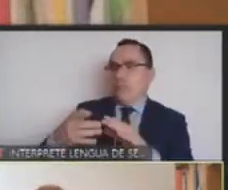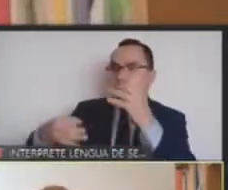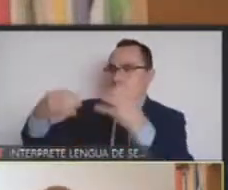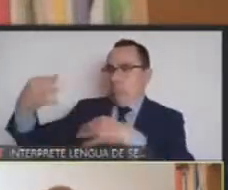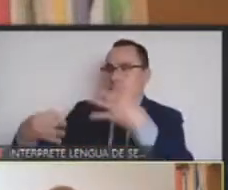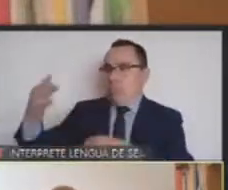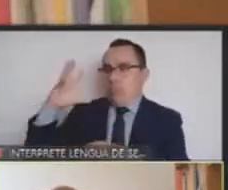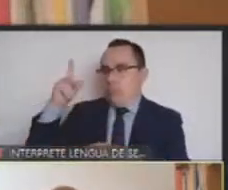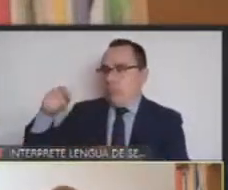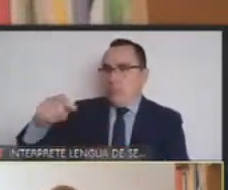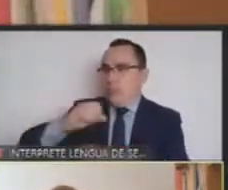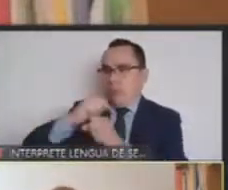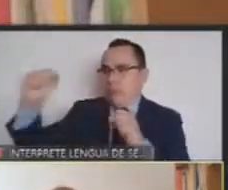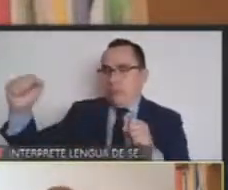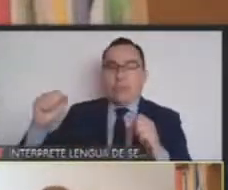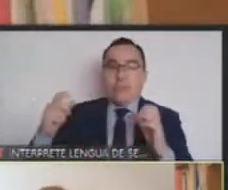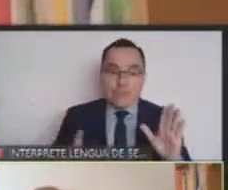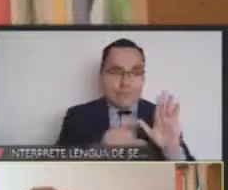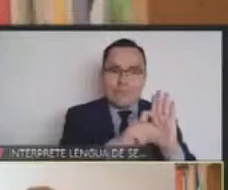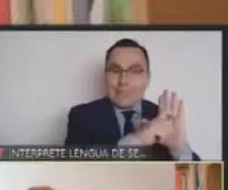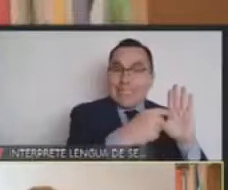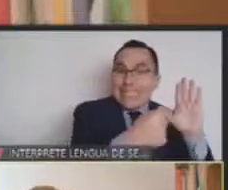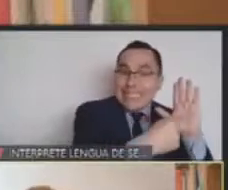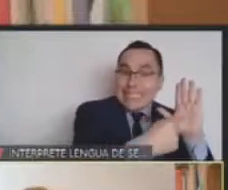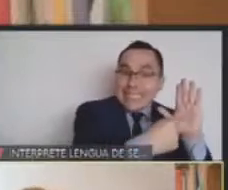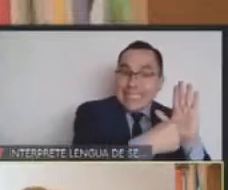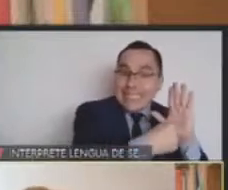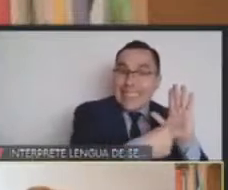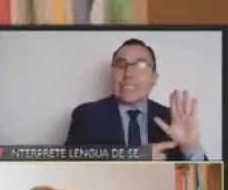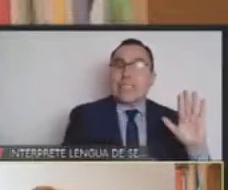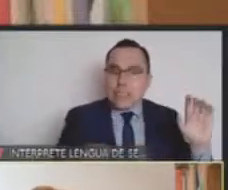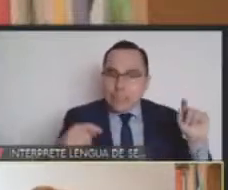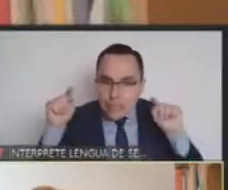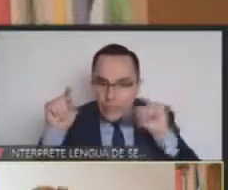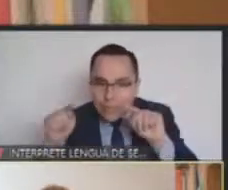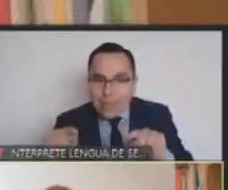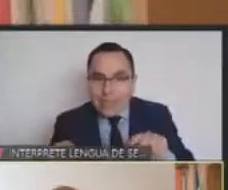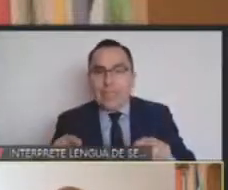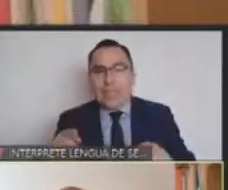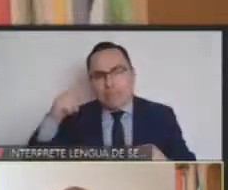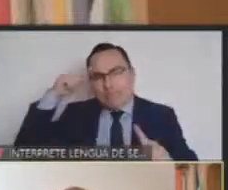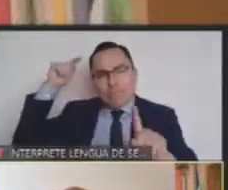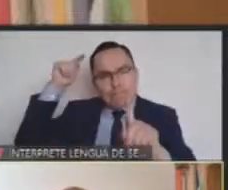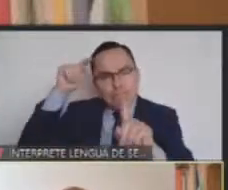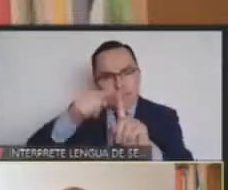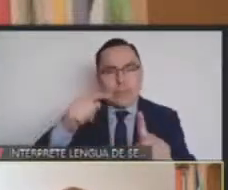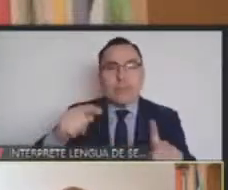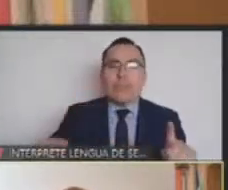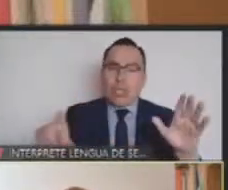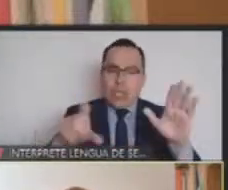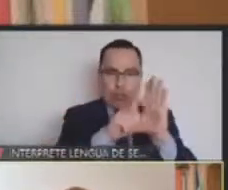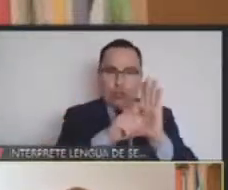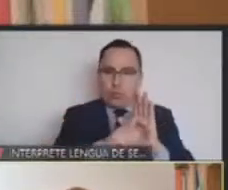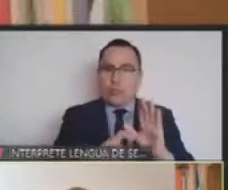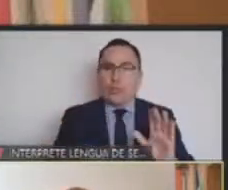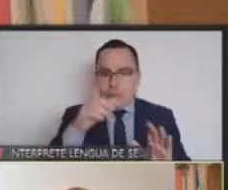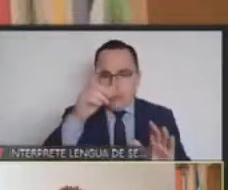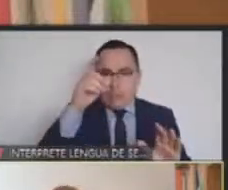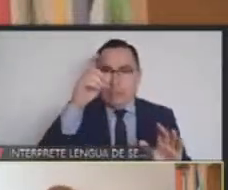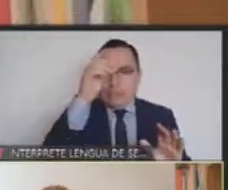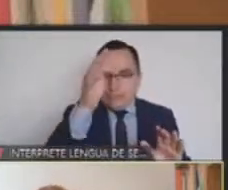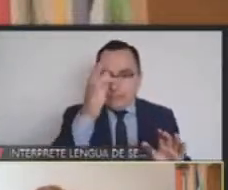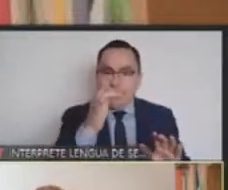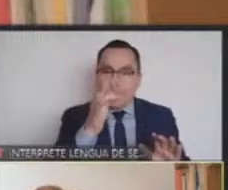todos los justiciables. Pues esta misma finalidad es aquella a que apunta el Código de Ética, porque